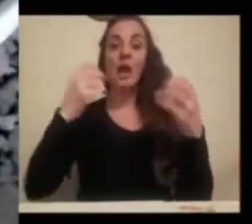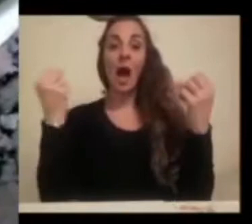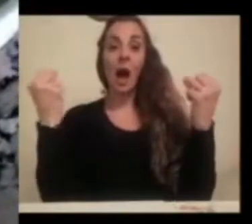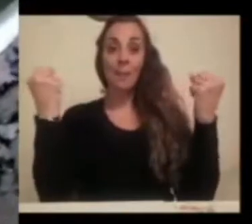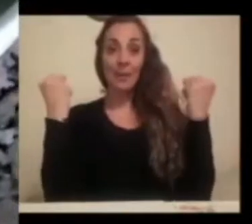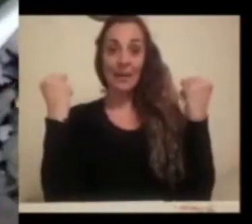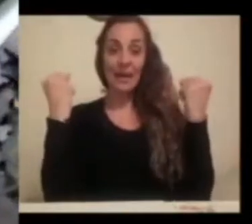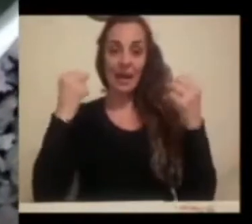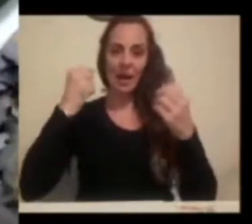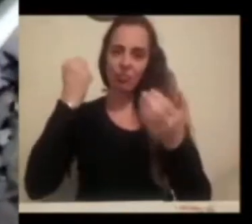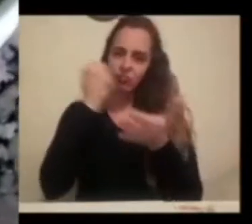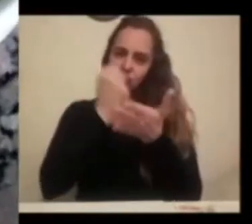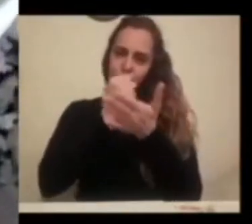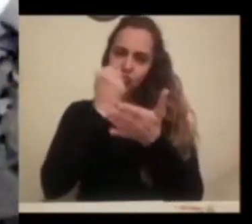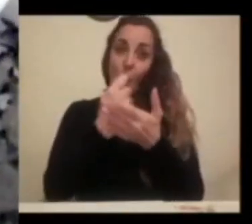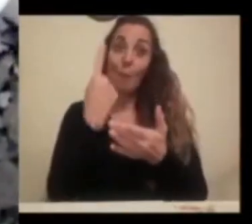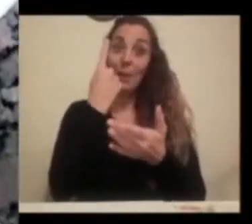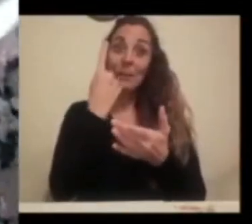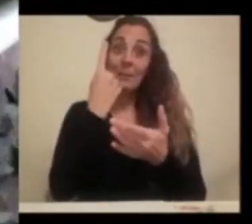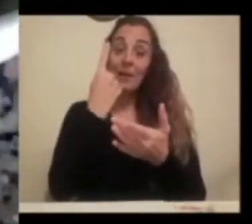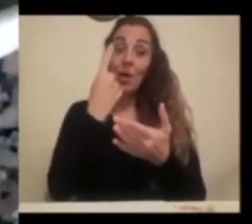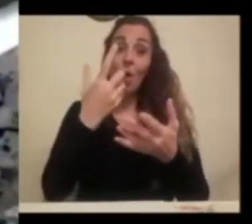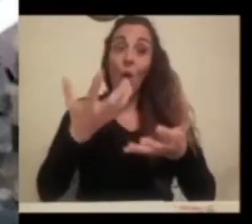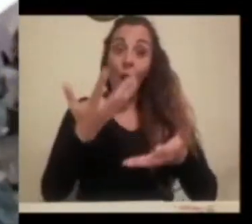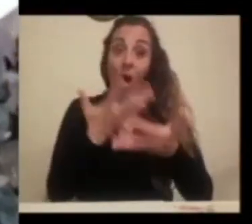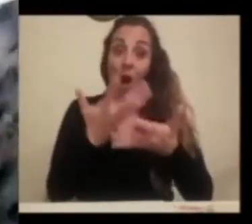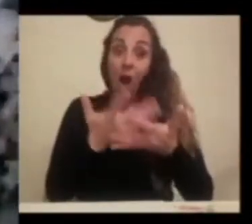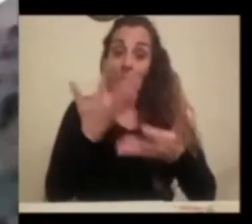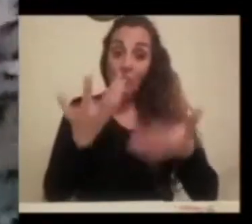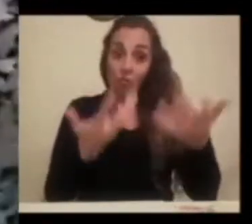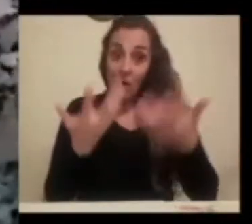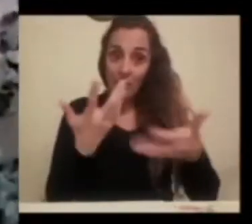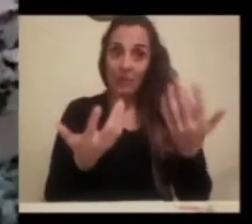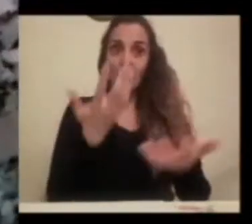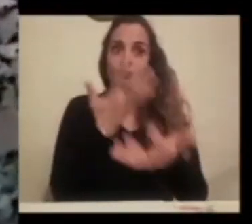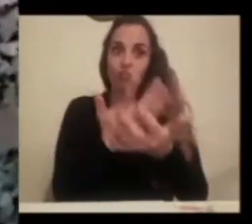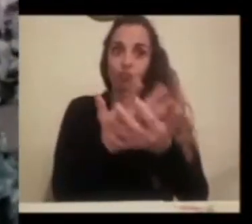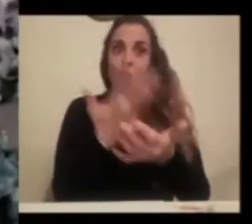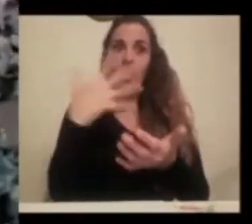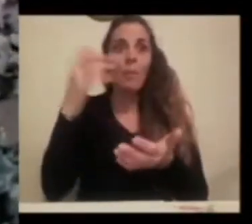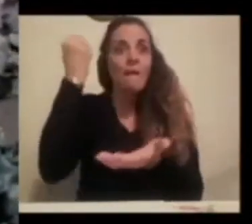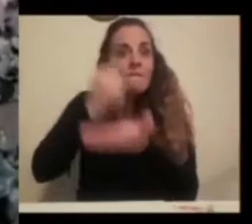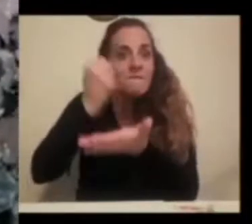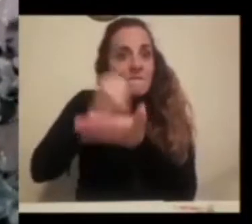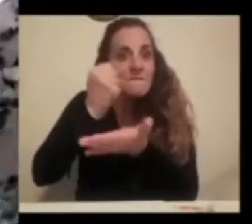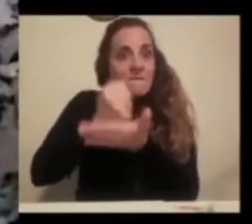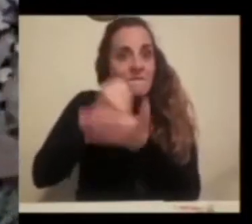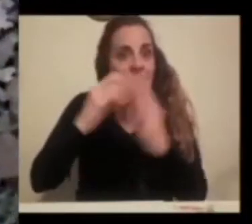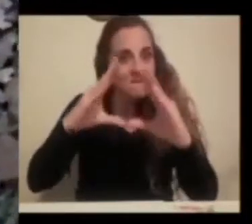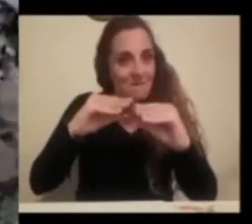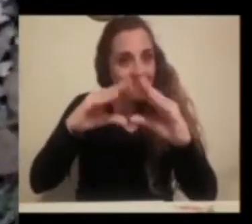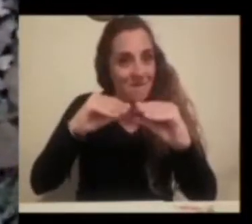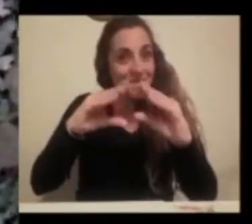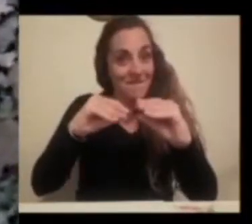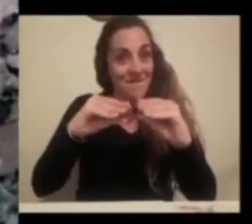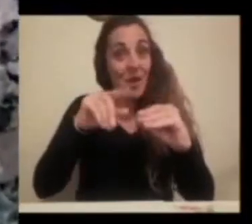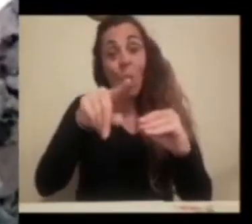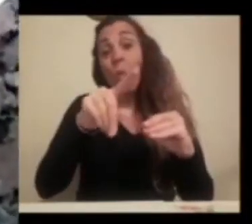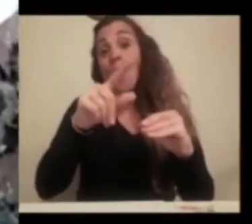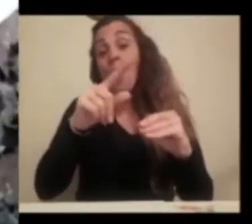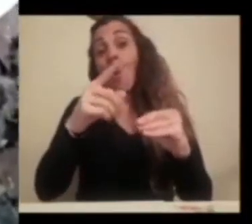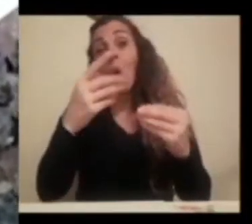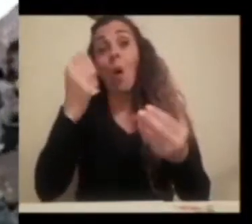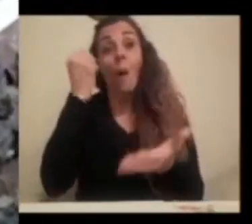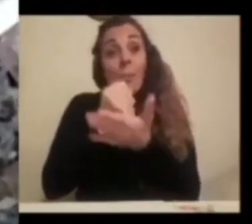espinaca procesada. La espinaca la herví, la escurrí bien y después la procesé con una mini pimer. Pueden procesarla